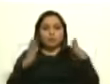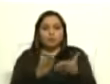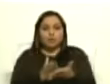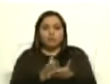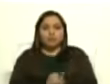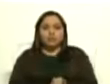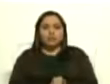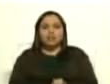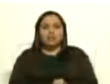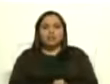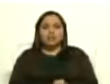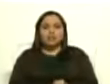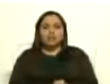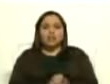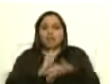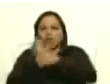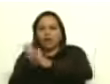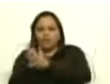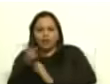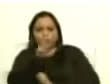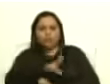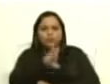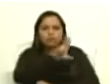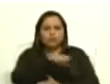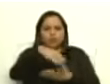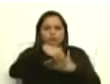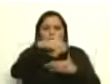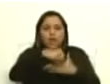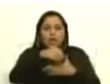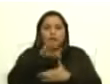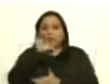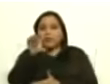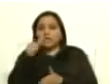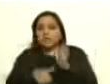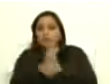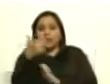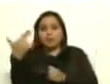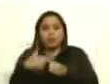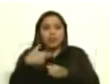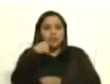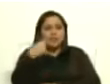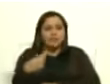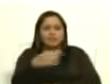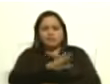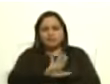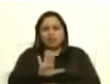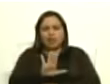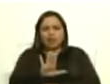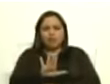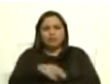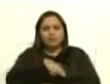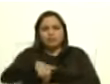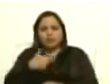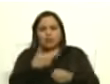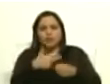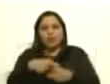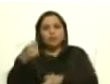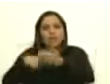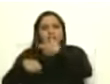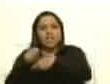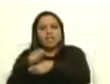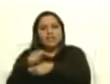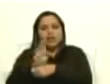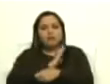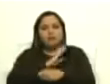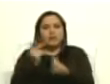desdolarización. Y empezaron países, principales productores petroleros, a decir, bueno, nuestro petróleo lo vamos a vender en yuanes,